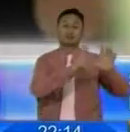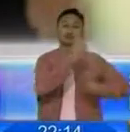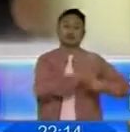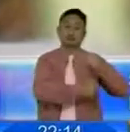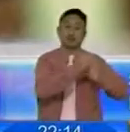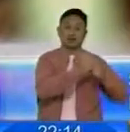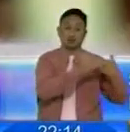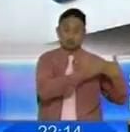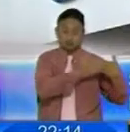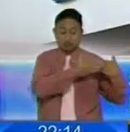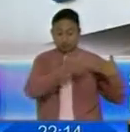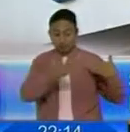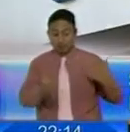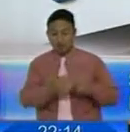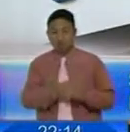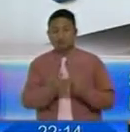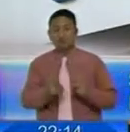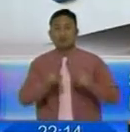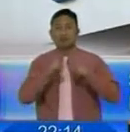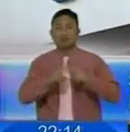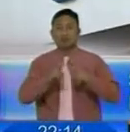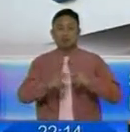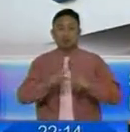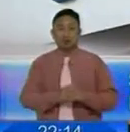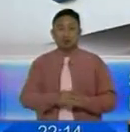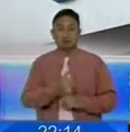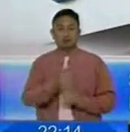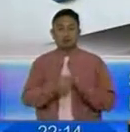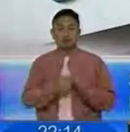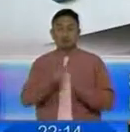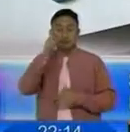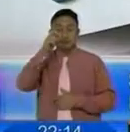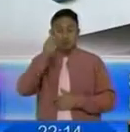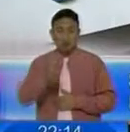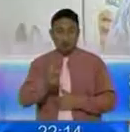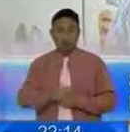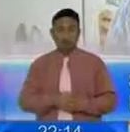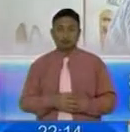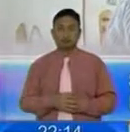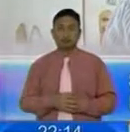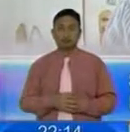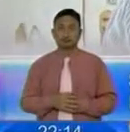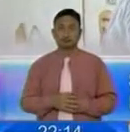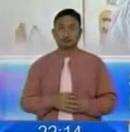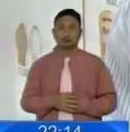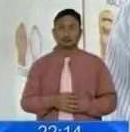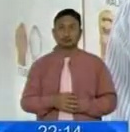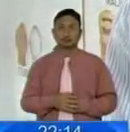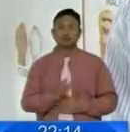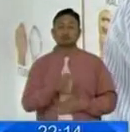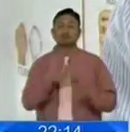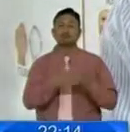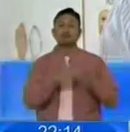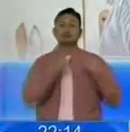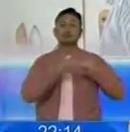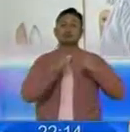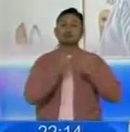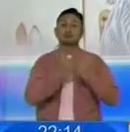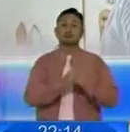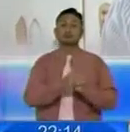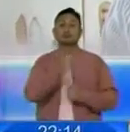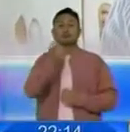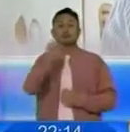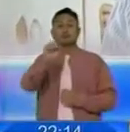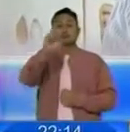ocurrido en Colombia y dentro de una investigación previa que adelanta la Fiscalía por fraude procesal. En contra del asambleísta José Serrano y del ex